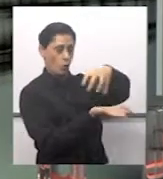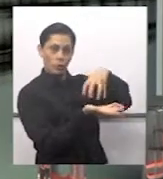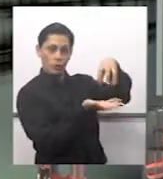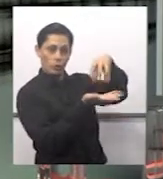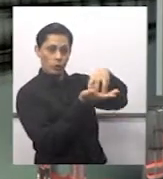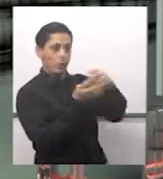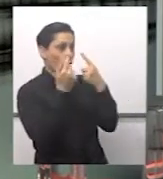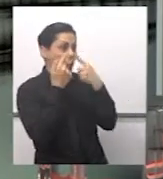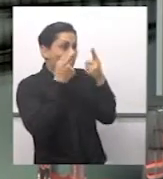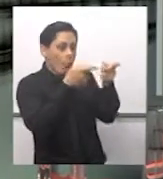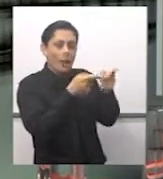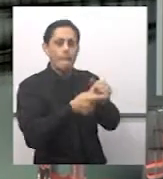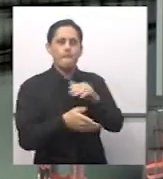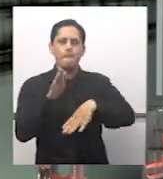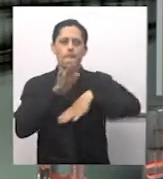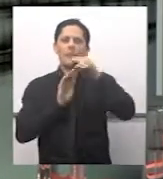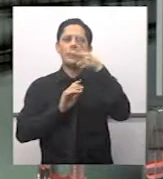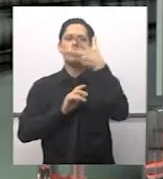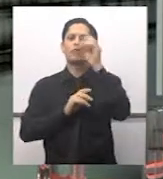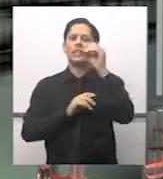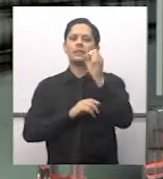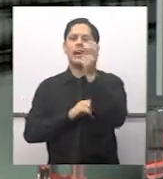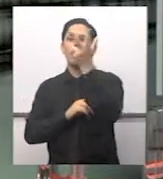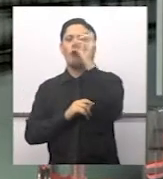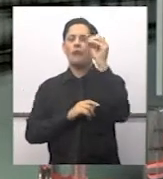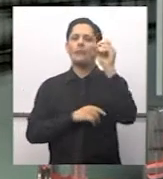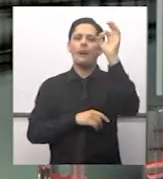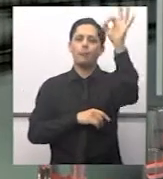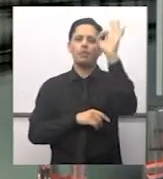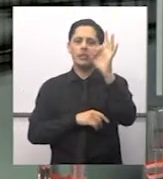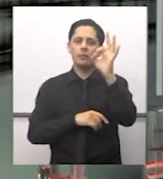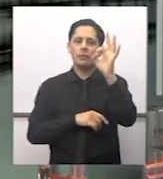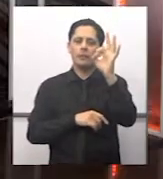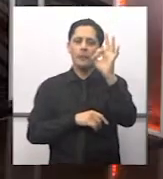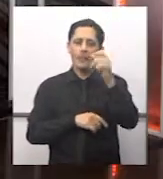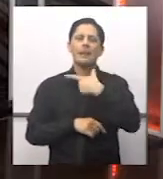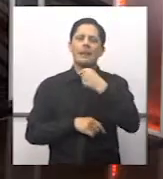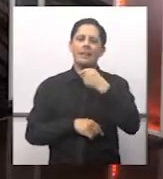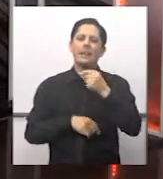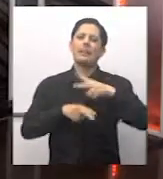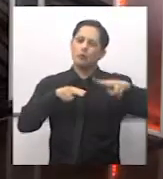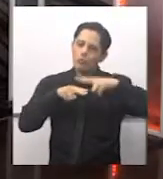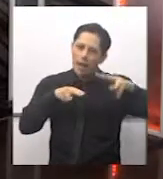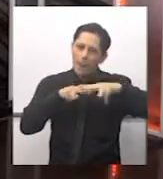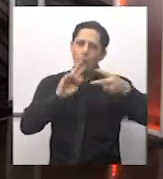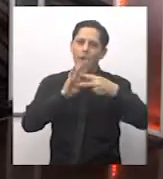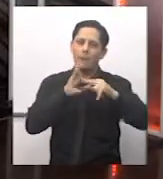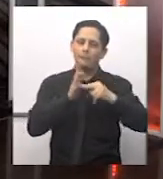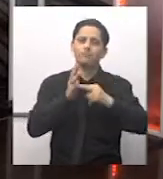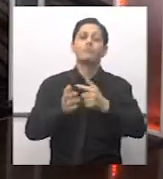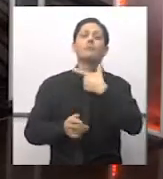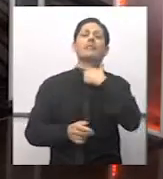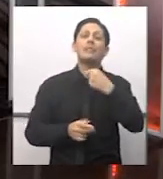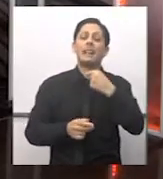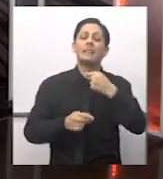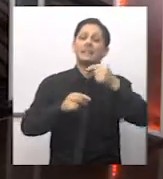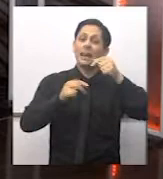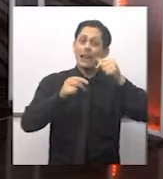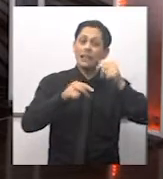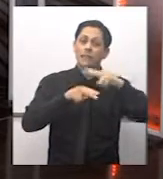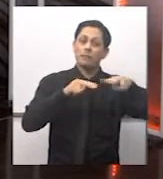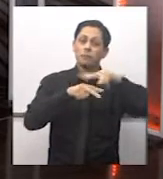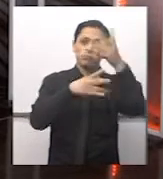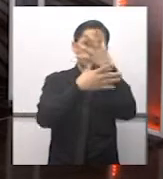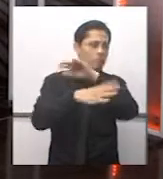vida, que más del 80 al 90% de la población quería que se solucionara el problema, que se solucionara